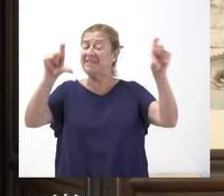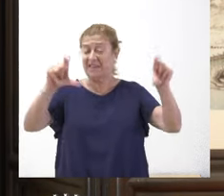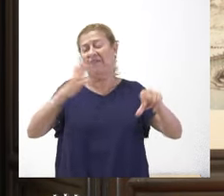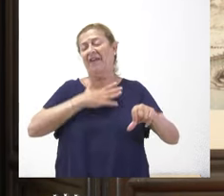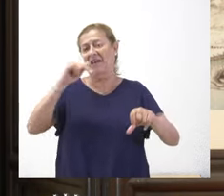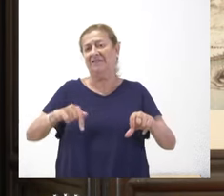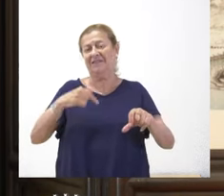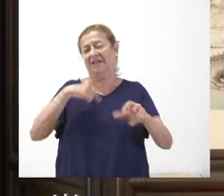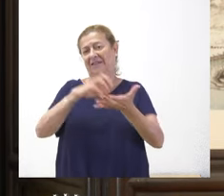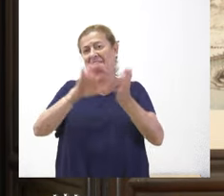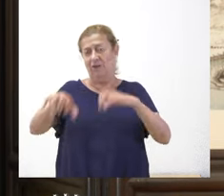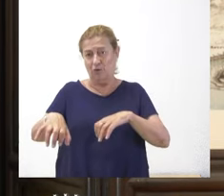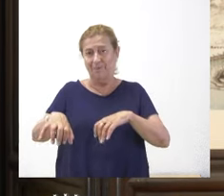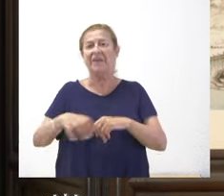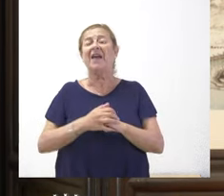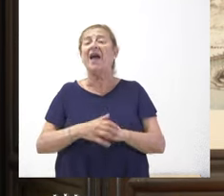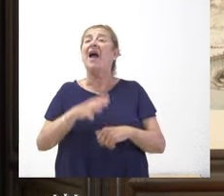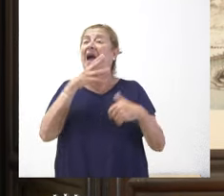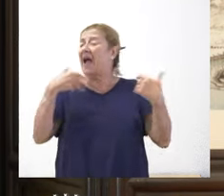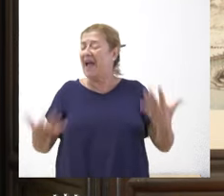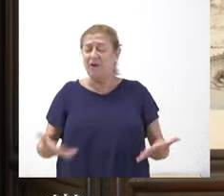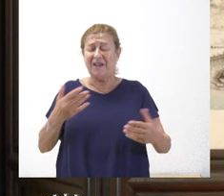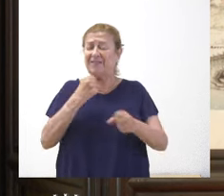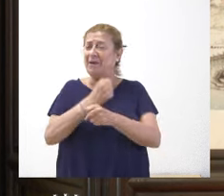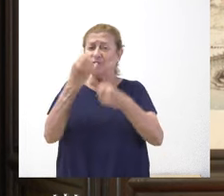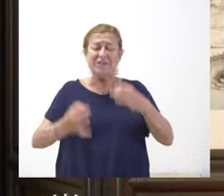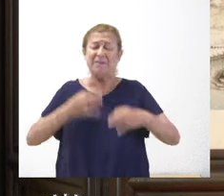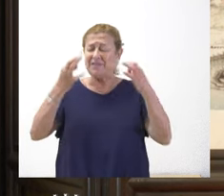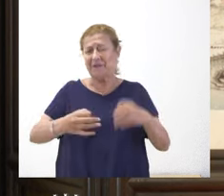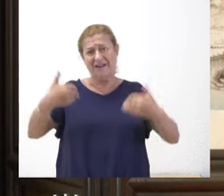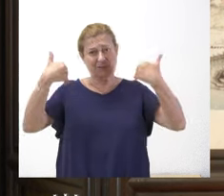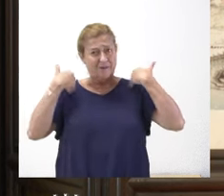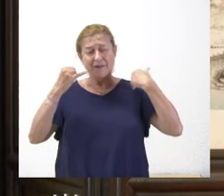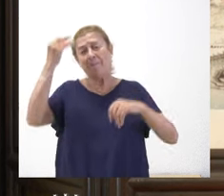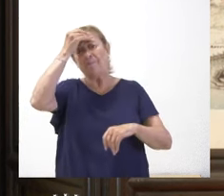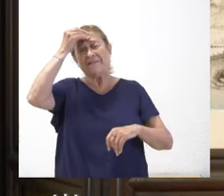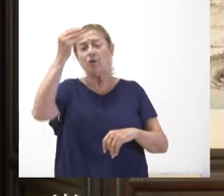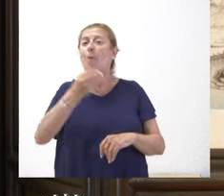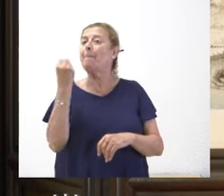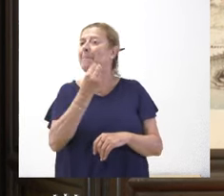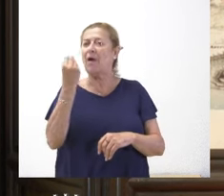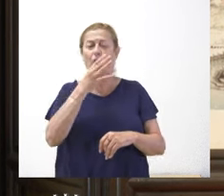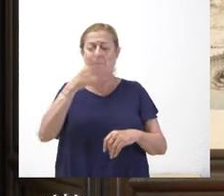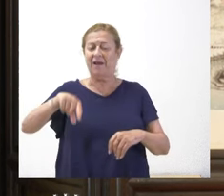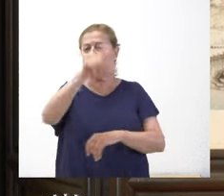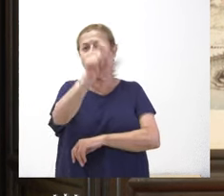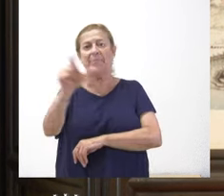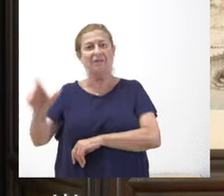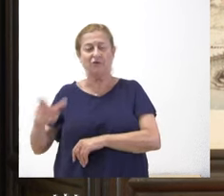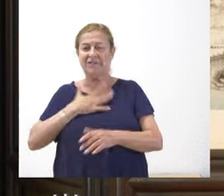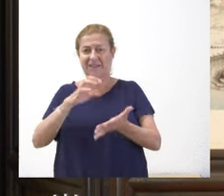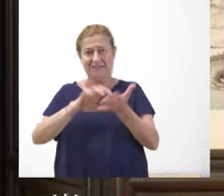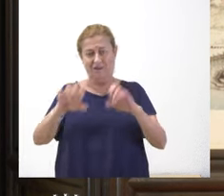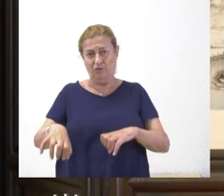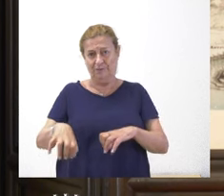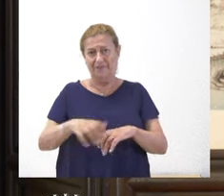comunidad Autónoma actuamos siempre con responsabilidad y pensando en lo mejor para las personas de Castilla y